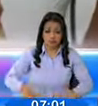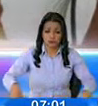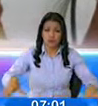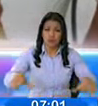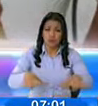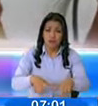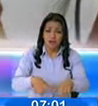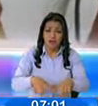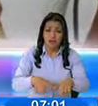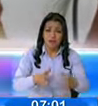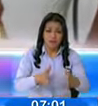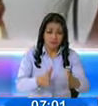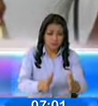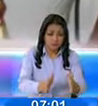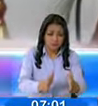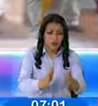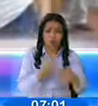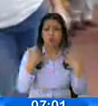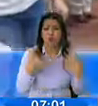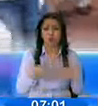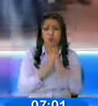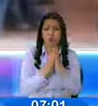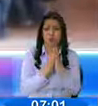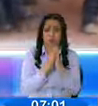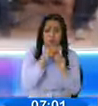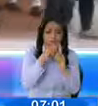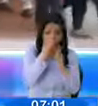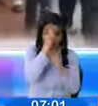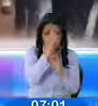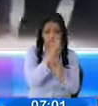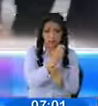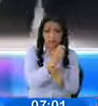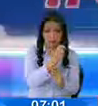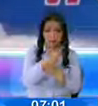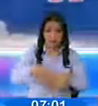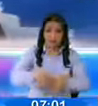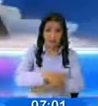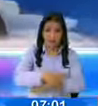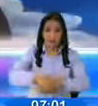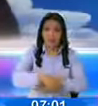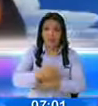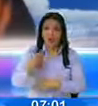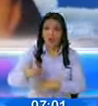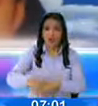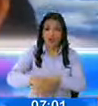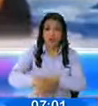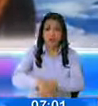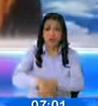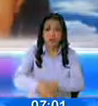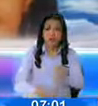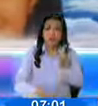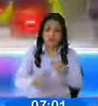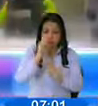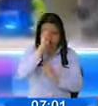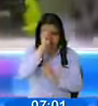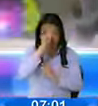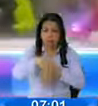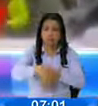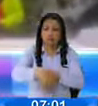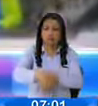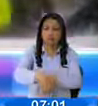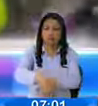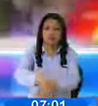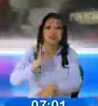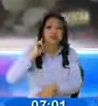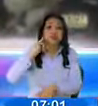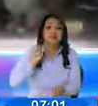levantar una capilla ardiente en su honor? Las principales calles de la ciudad de Loja fueron el escenario para rendirle un homenaje a esta menor